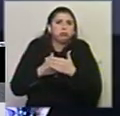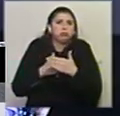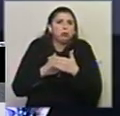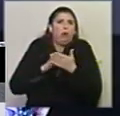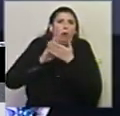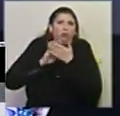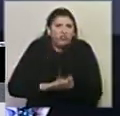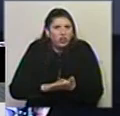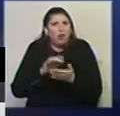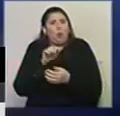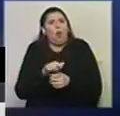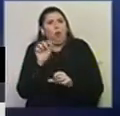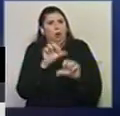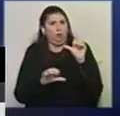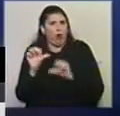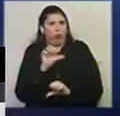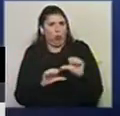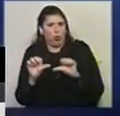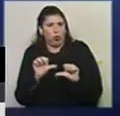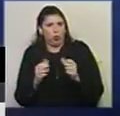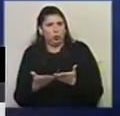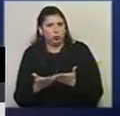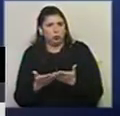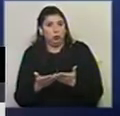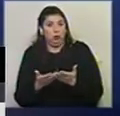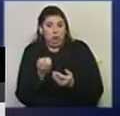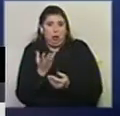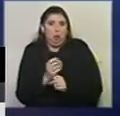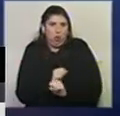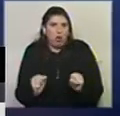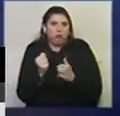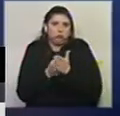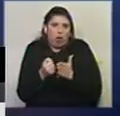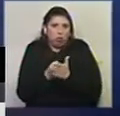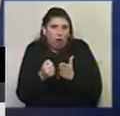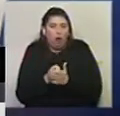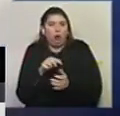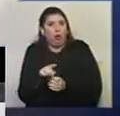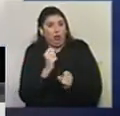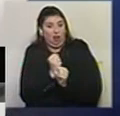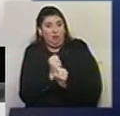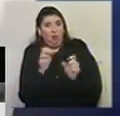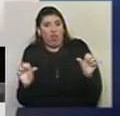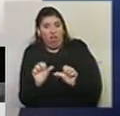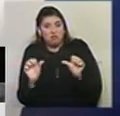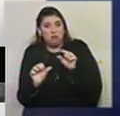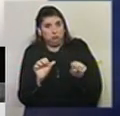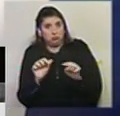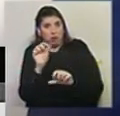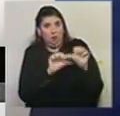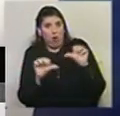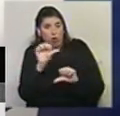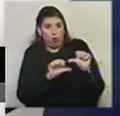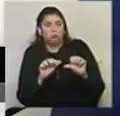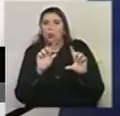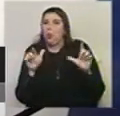a estos laboratorios para intentar de alguna manera que el trabajo que ellos hacen, que nadie va a